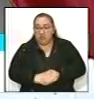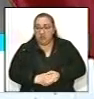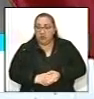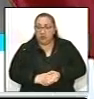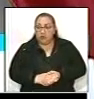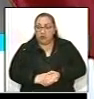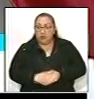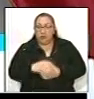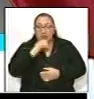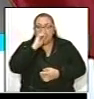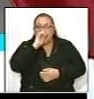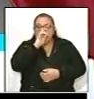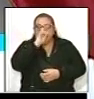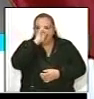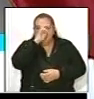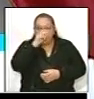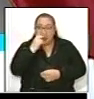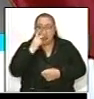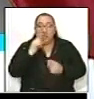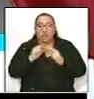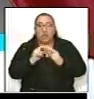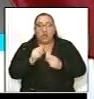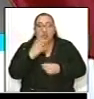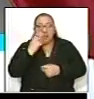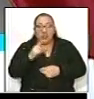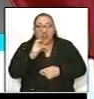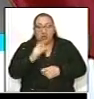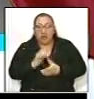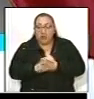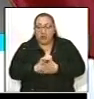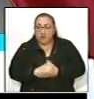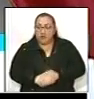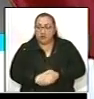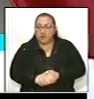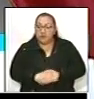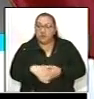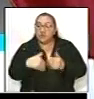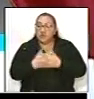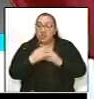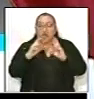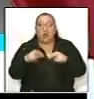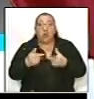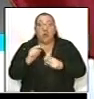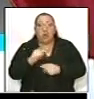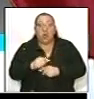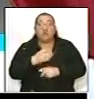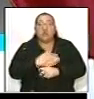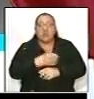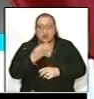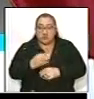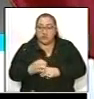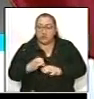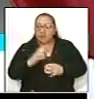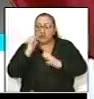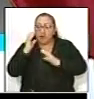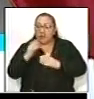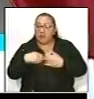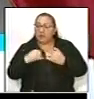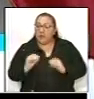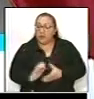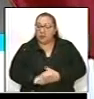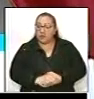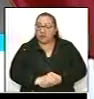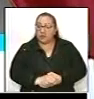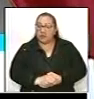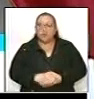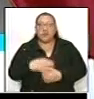si no conocer la experiencia de esta compañera. Pero tiene toda la razón cuando ustedes dicen que hayan que se hagan las campañas de información.